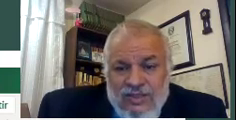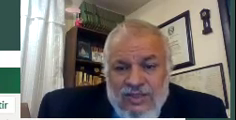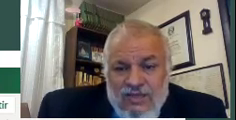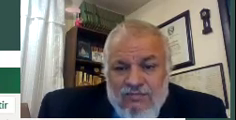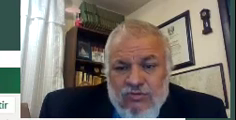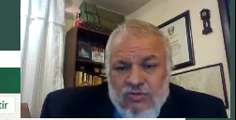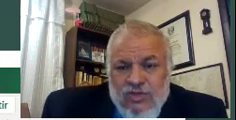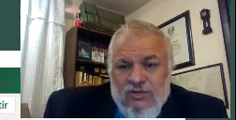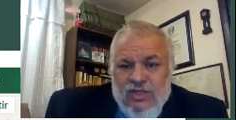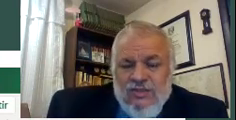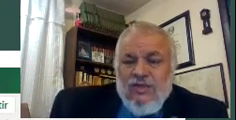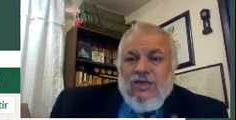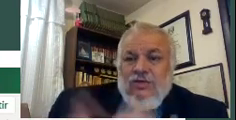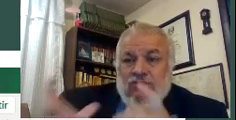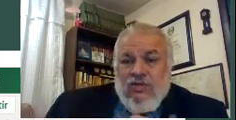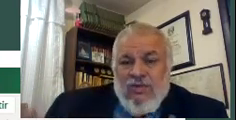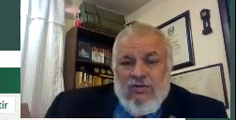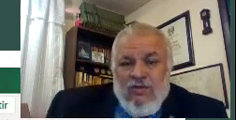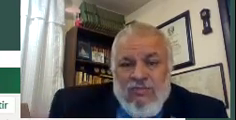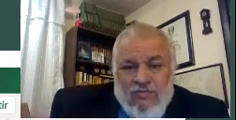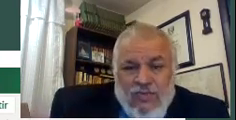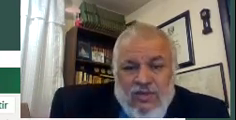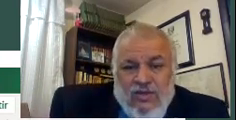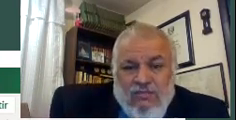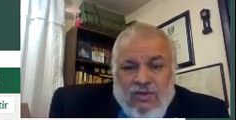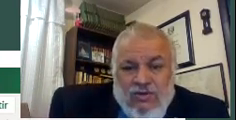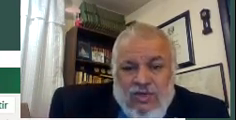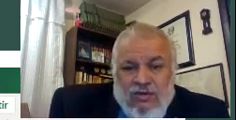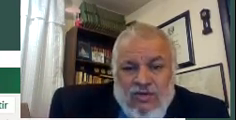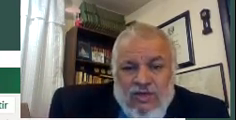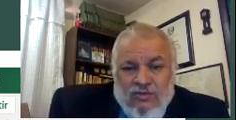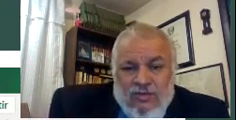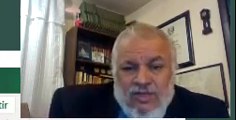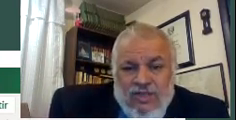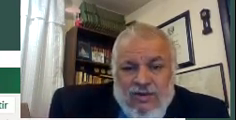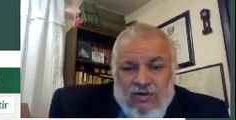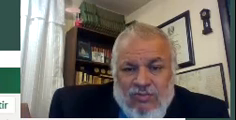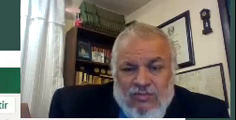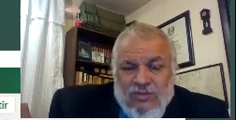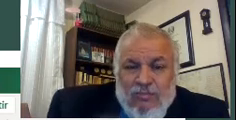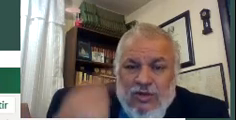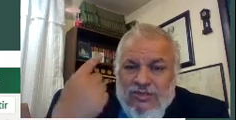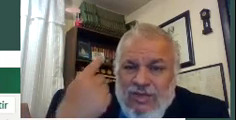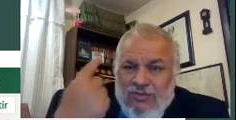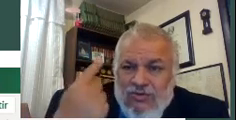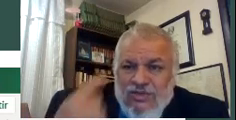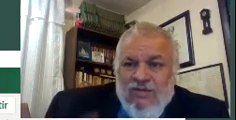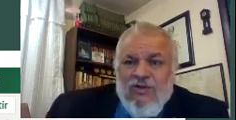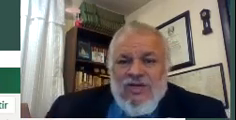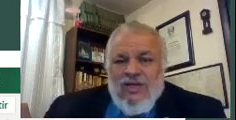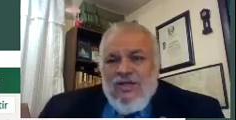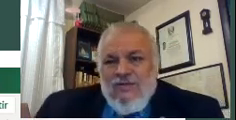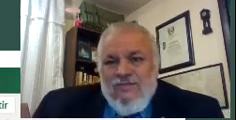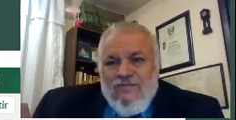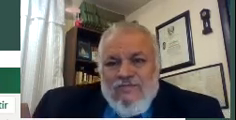a 16.03. Es un intervalo amplio, pero aquí lo que tenemos que ver es que el valor mínimo está por encima de 1, que es el